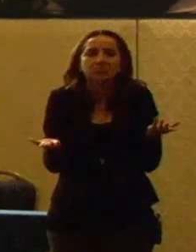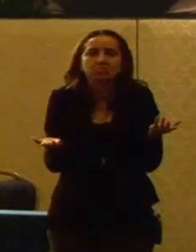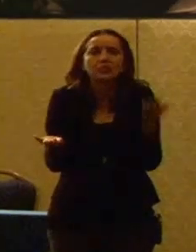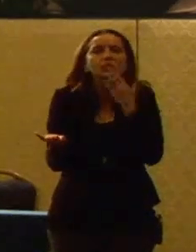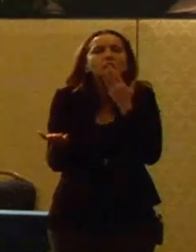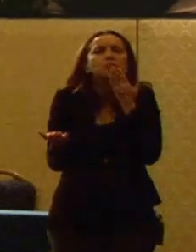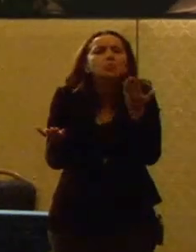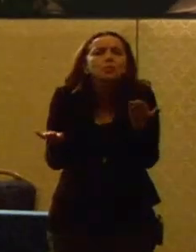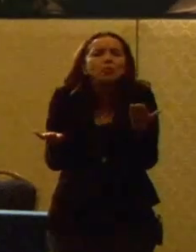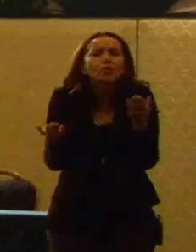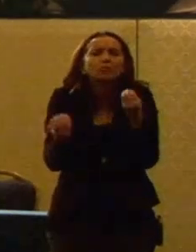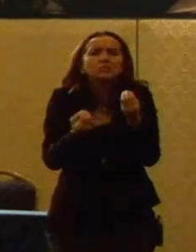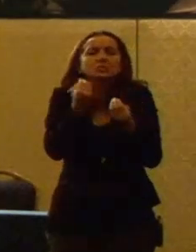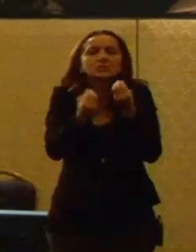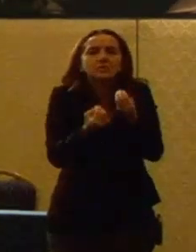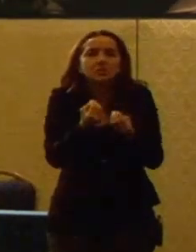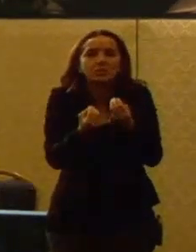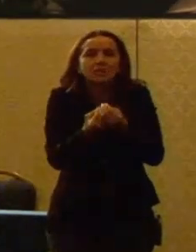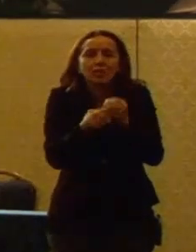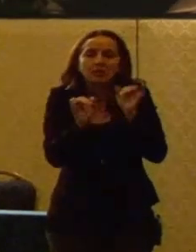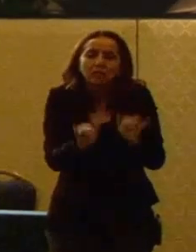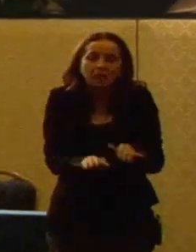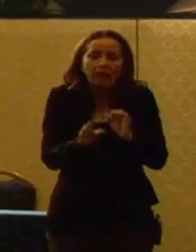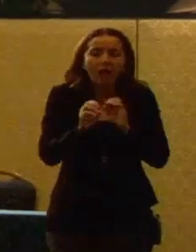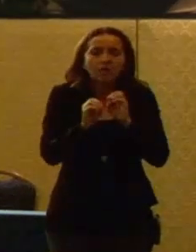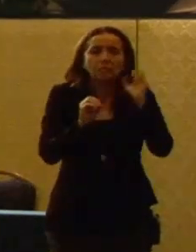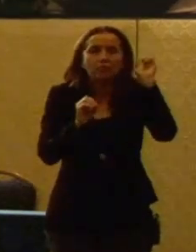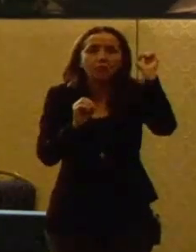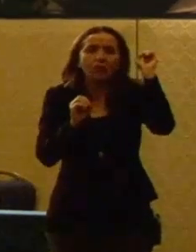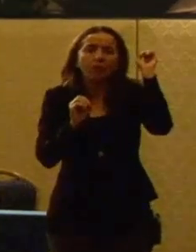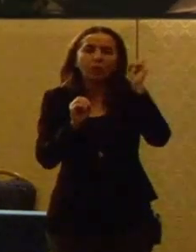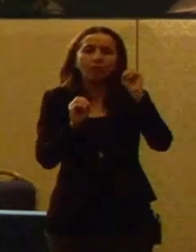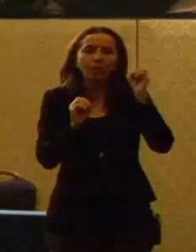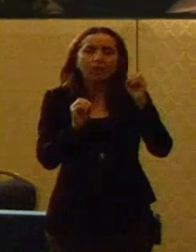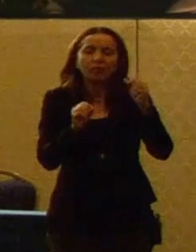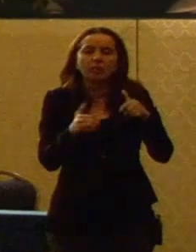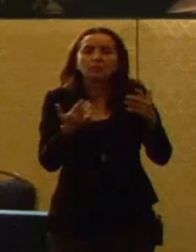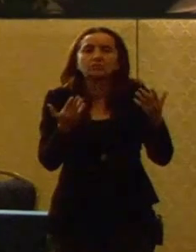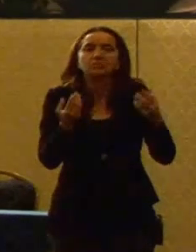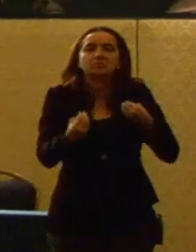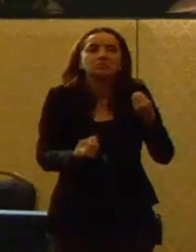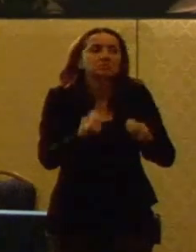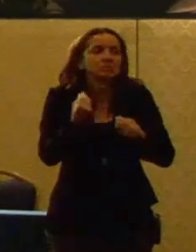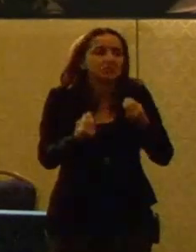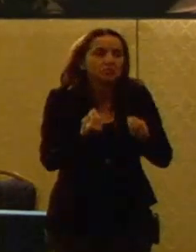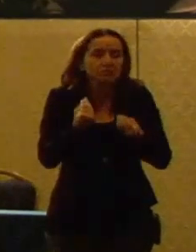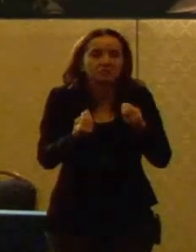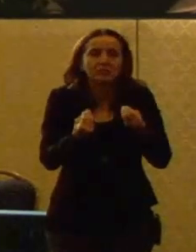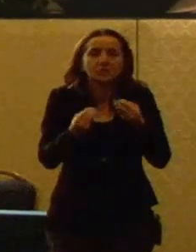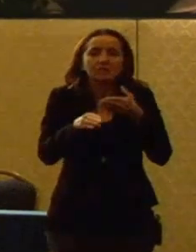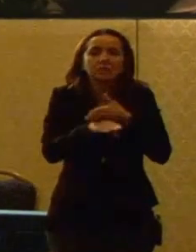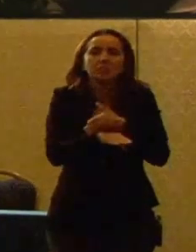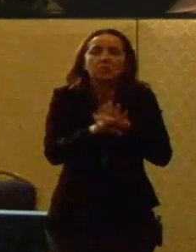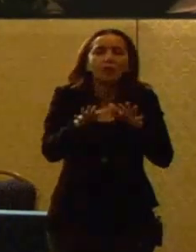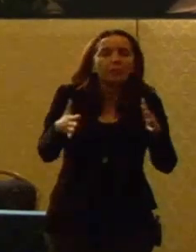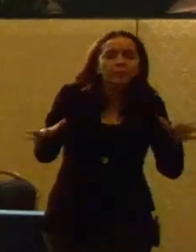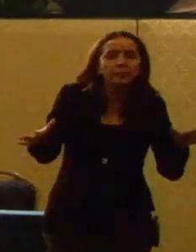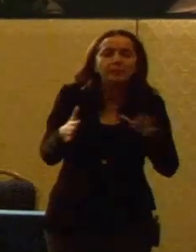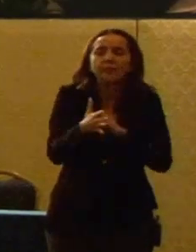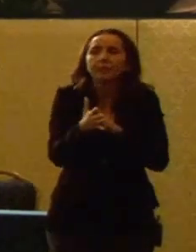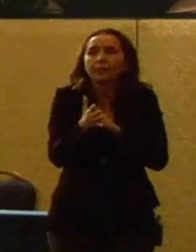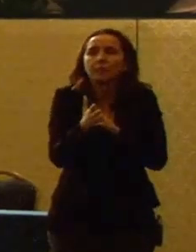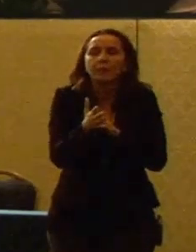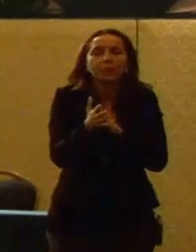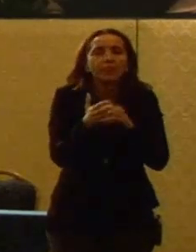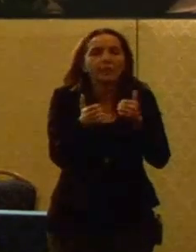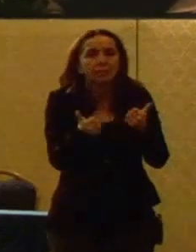¿Cómo hacer? ¿No? O sea, nos quedamos en lo que ya estamos haciendo, que más o menos es fiable,